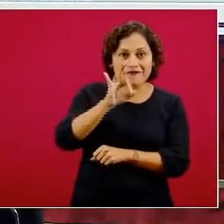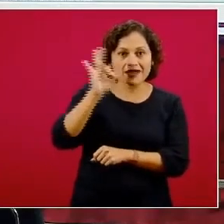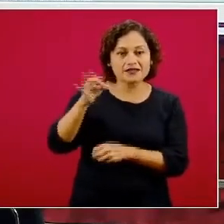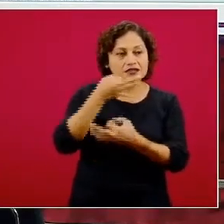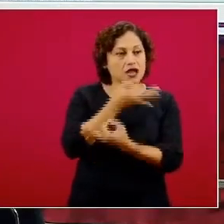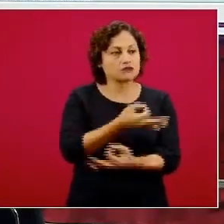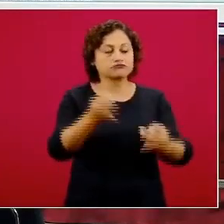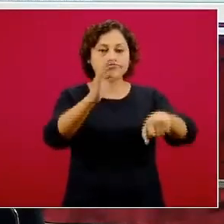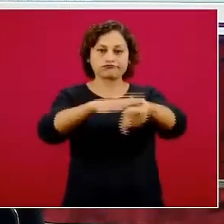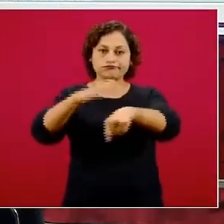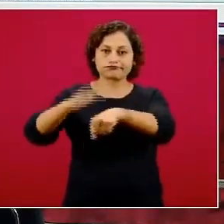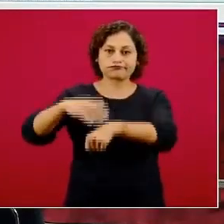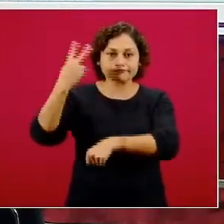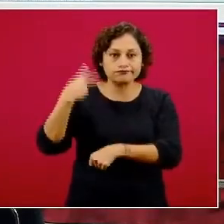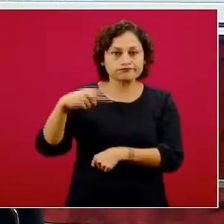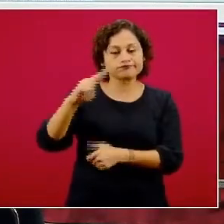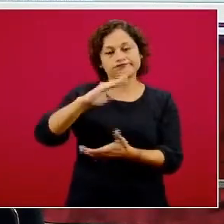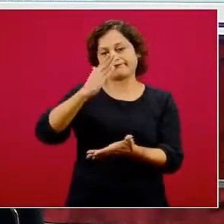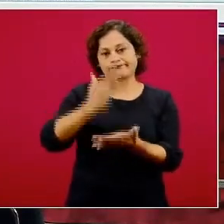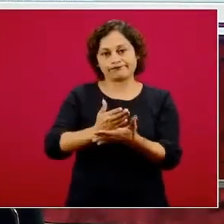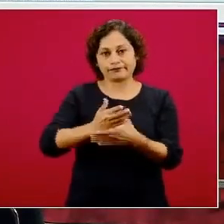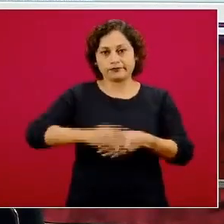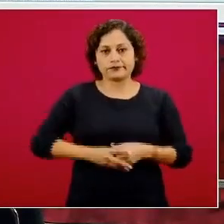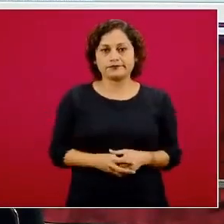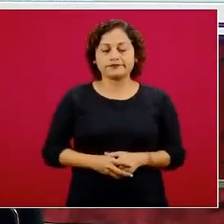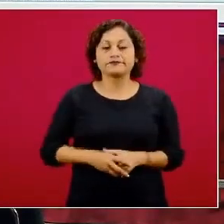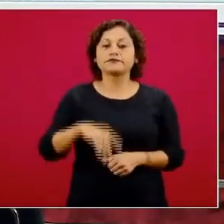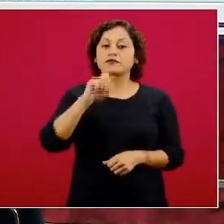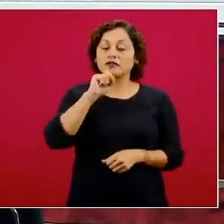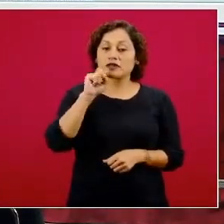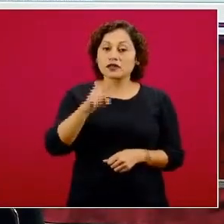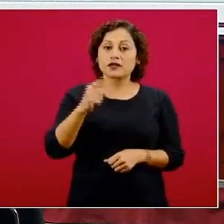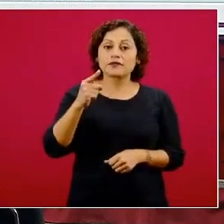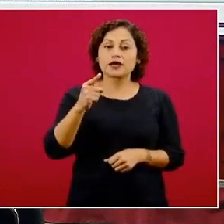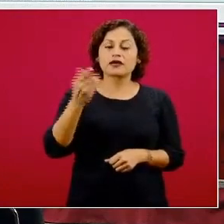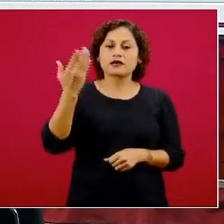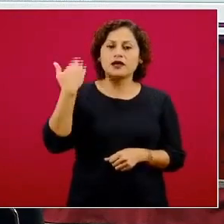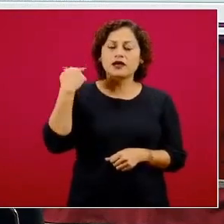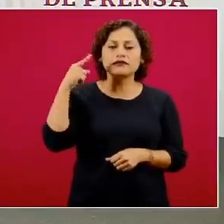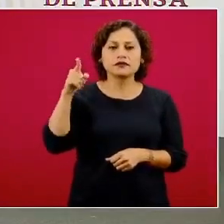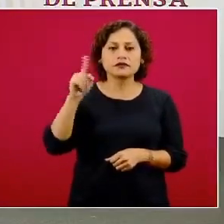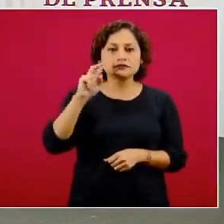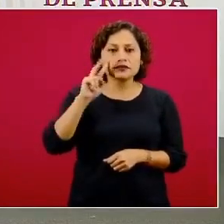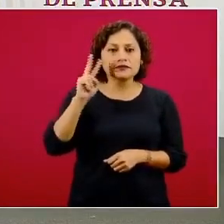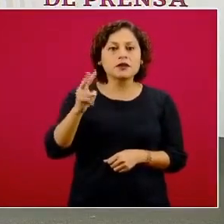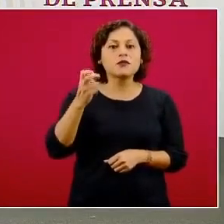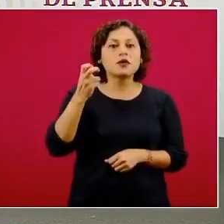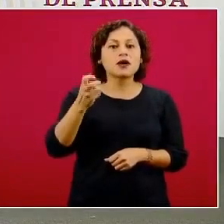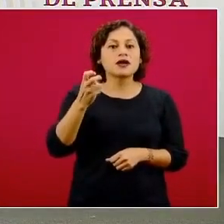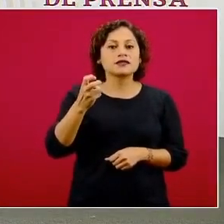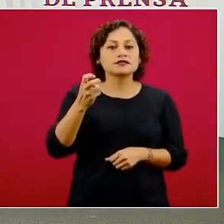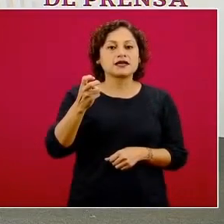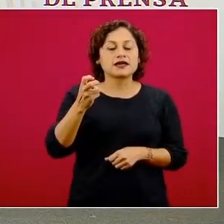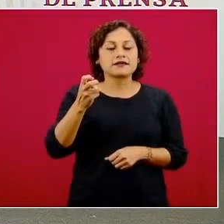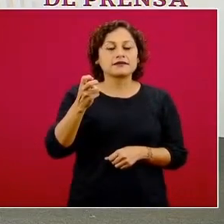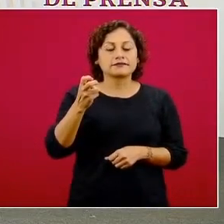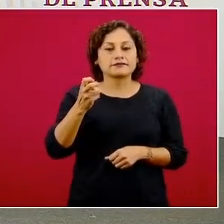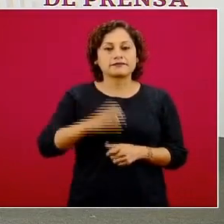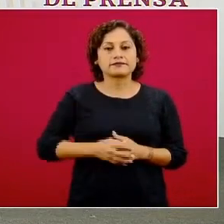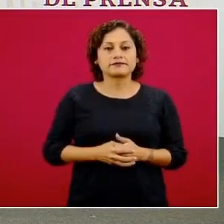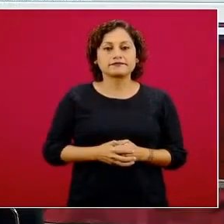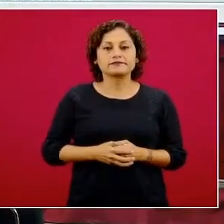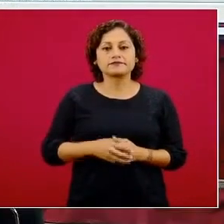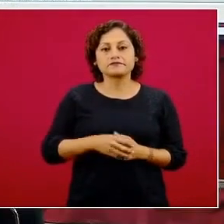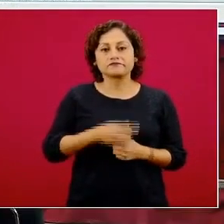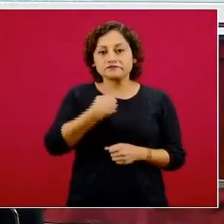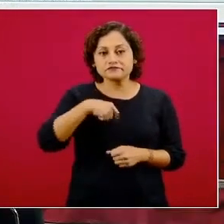evitar viajes en específico. También tuvimos por ahí algunas situaciones muy particulares que nos hacen abordar este